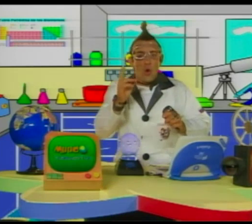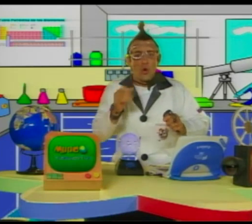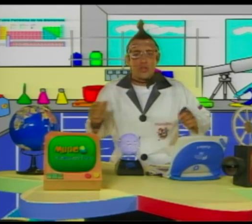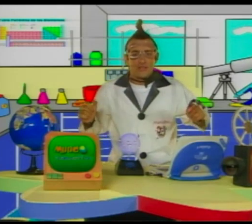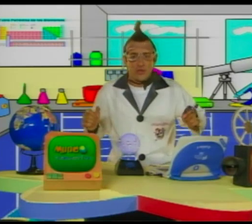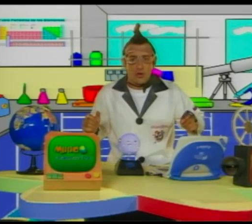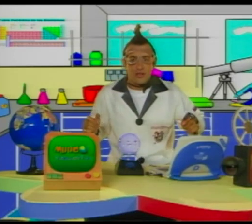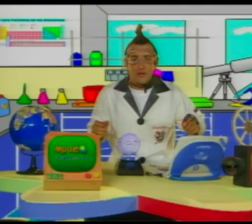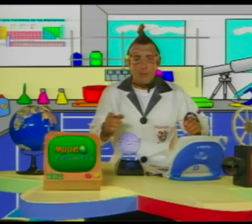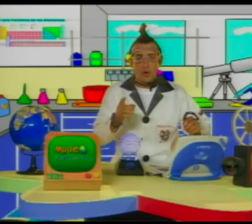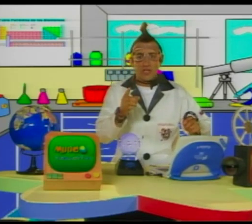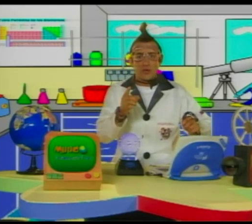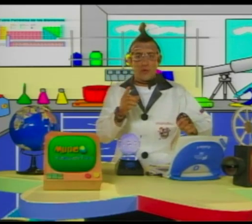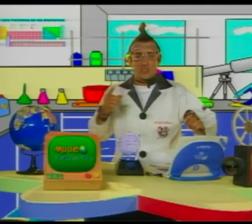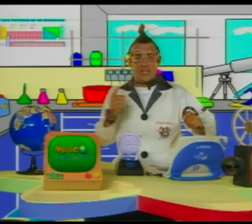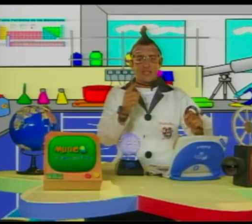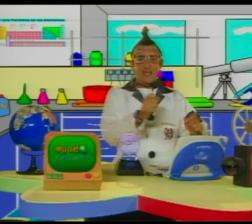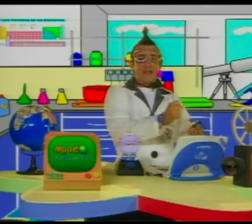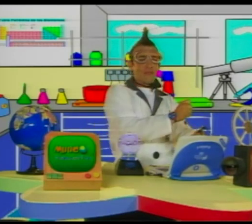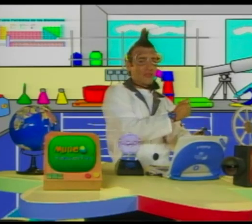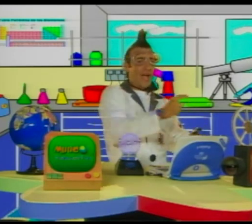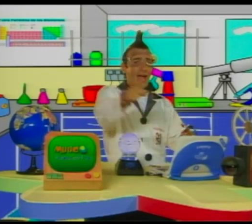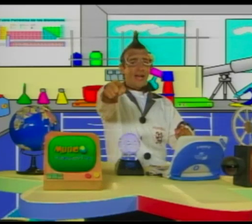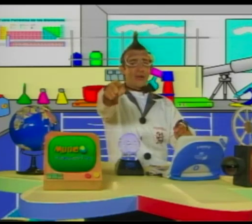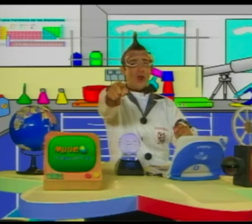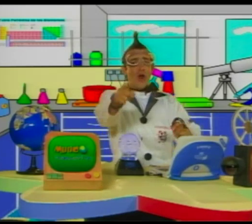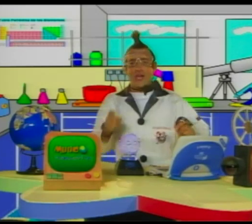atrás otras y otras, porque somos seres